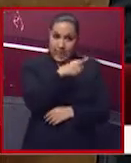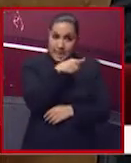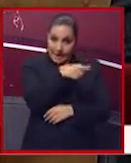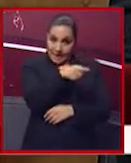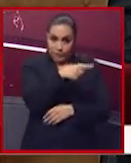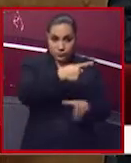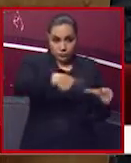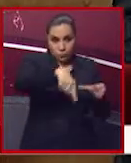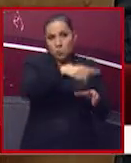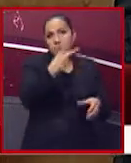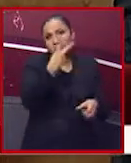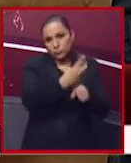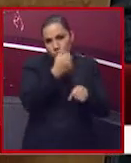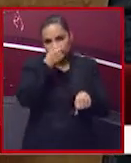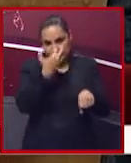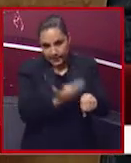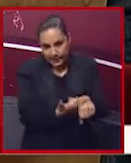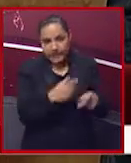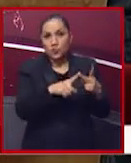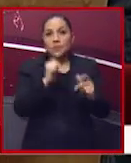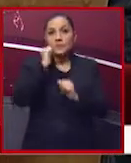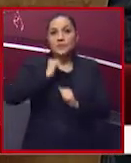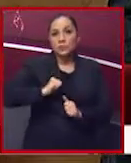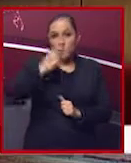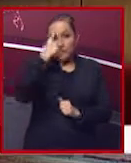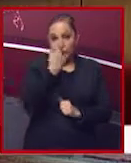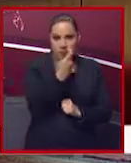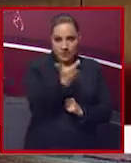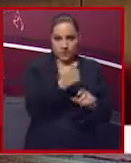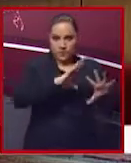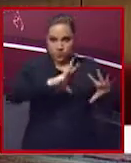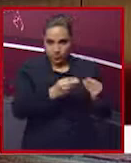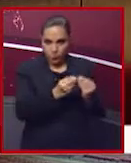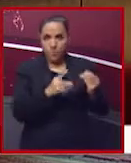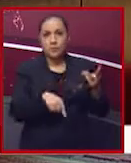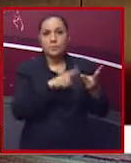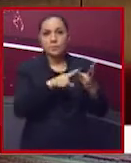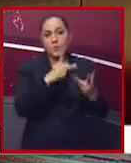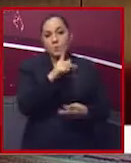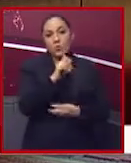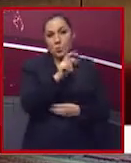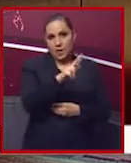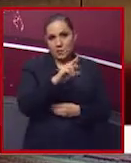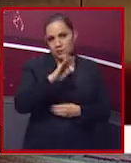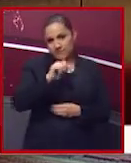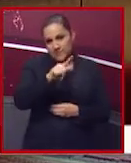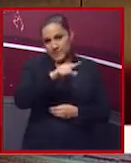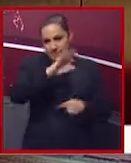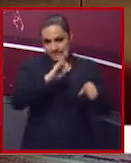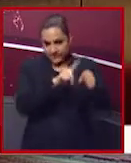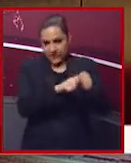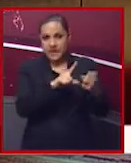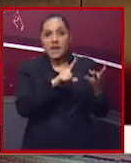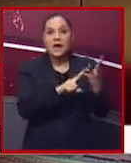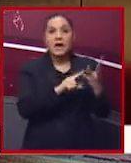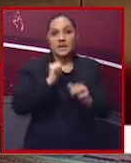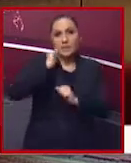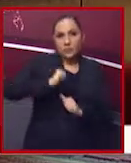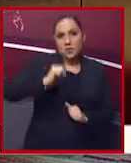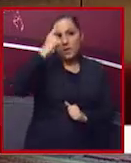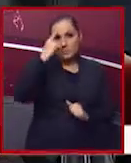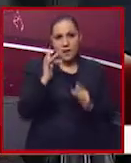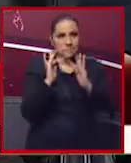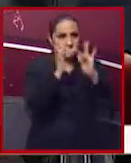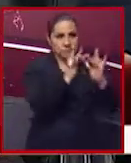el subsecretario, el titular de la Unidad de Crédito Público, el procurador fiscal de la Federación, el titular de la Unidad de Coordinación con las entidades federativas.